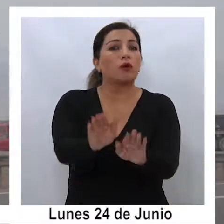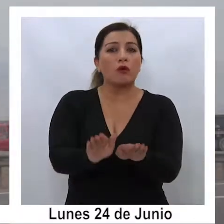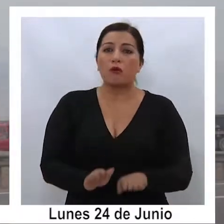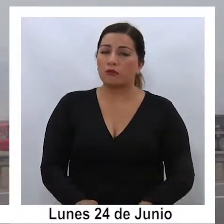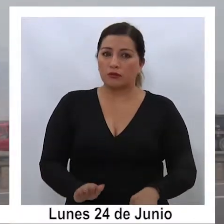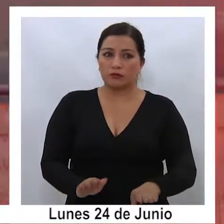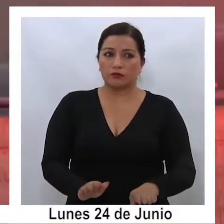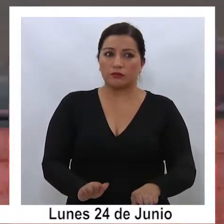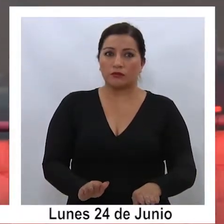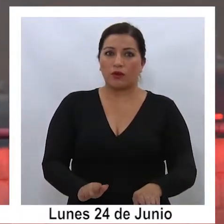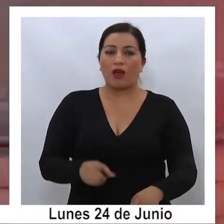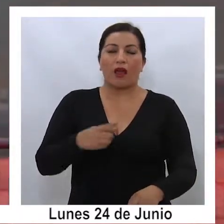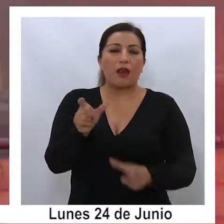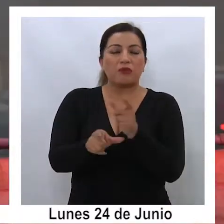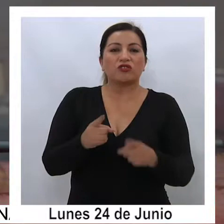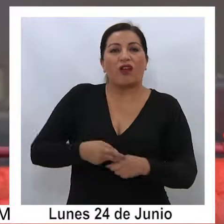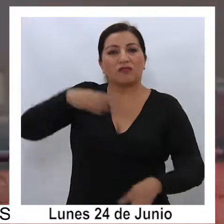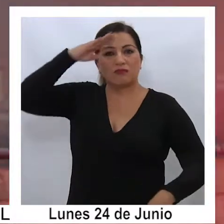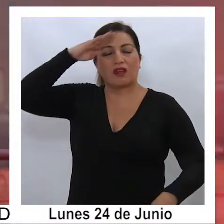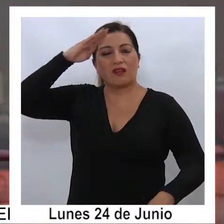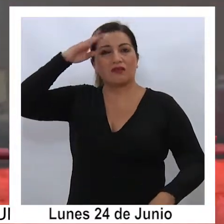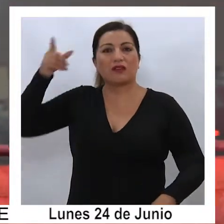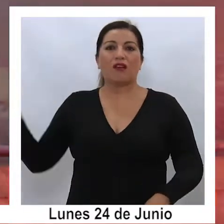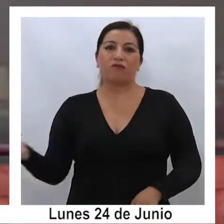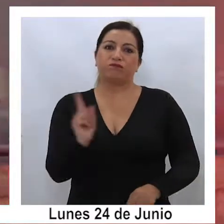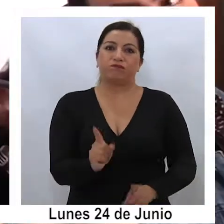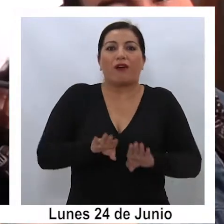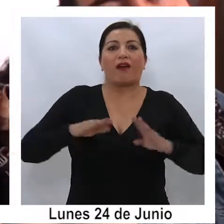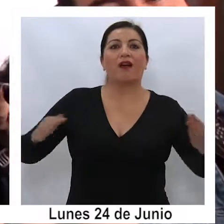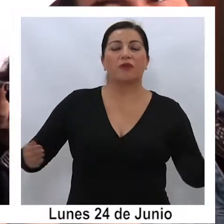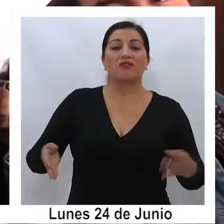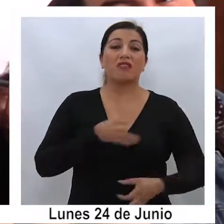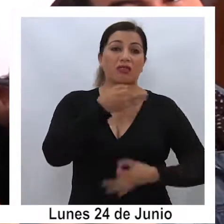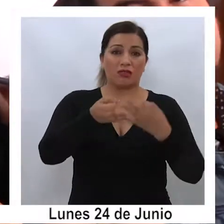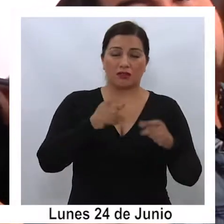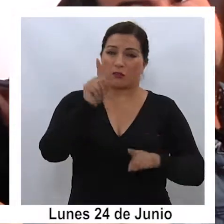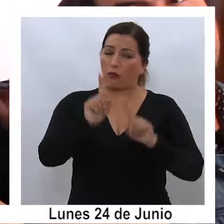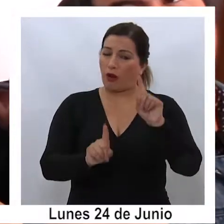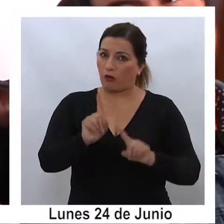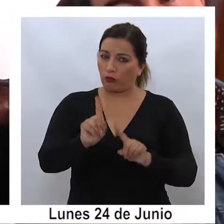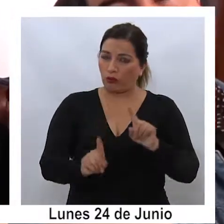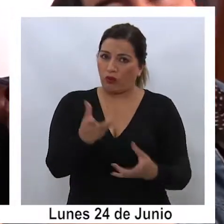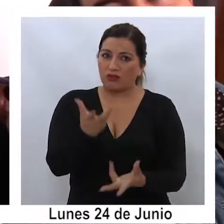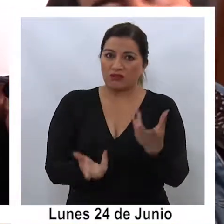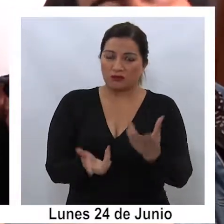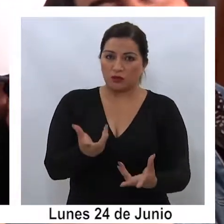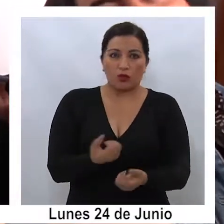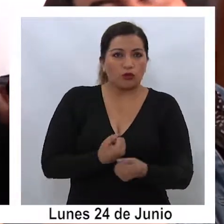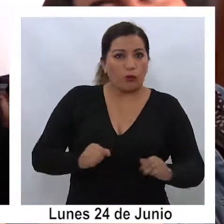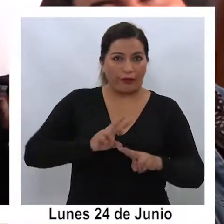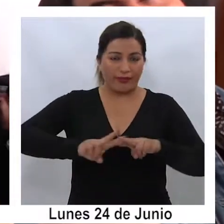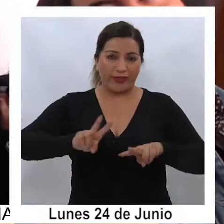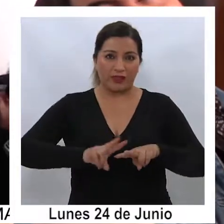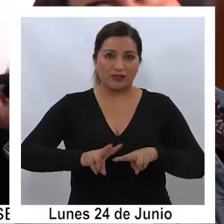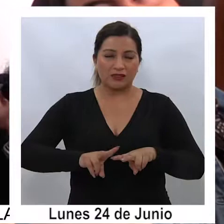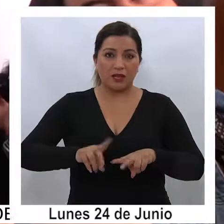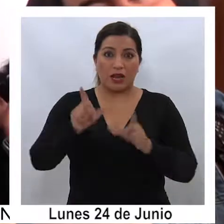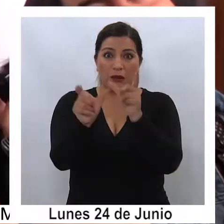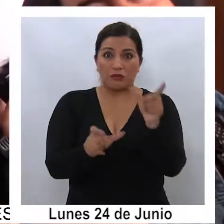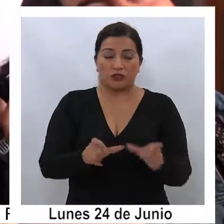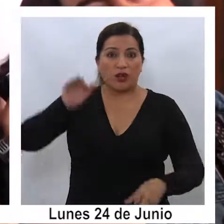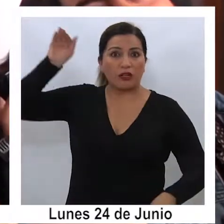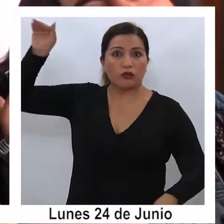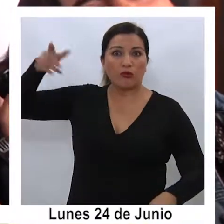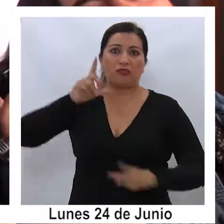mismas que los mismos expertos, digamos, que han acudido a esta mesa han señalado para este tipo de eventos. No era factible, digamos, hacer la evacuación